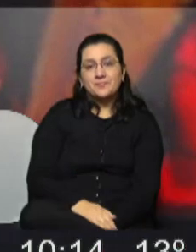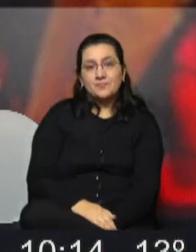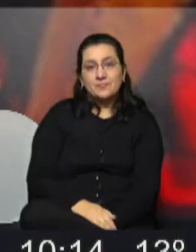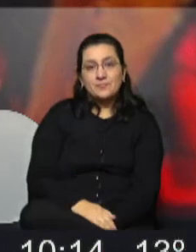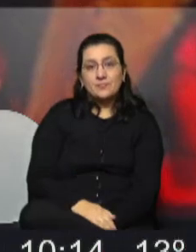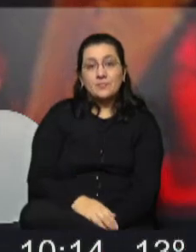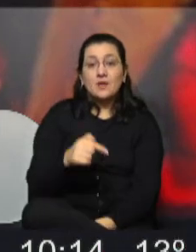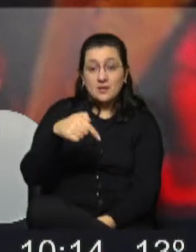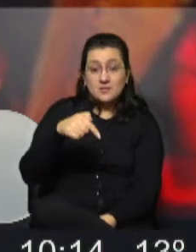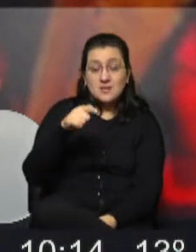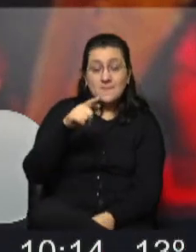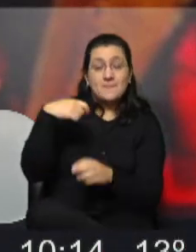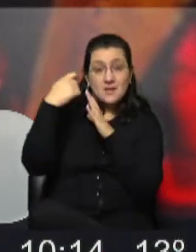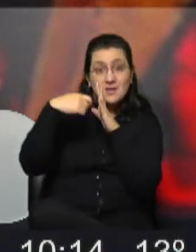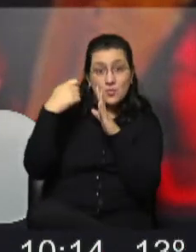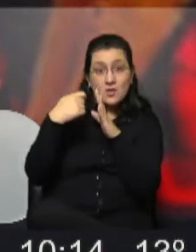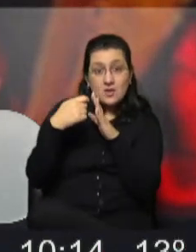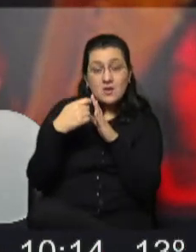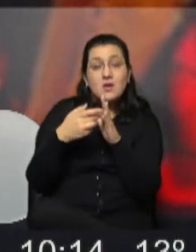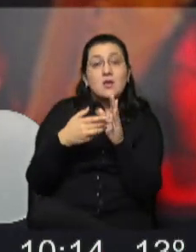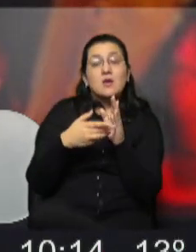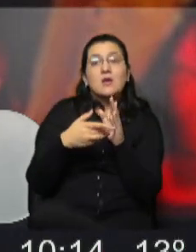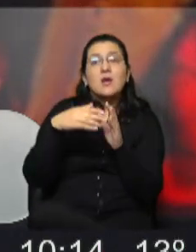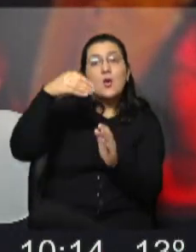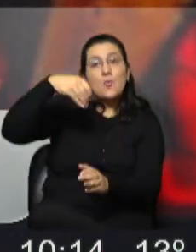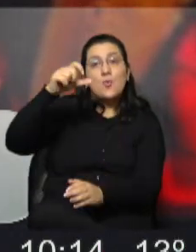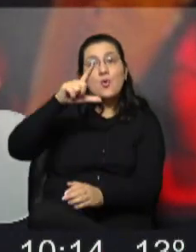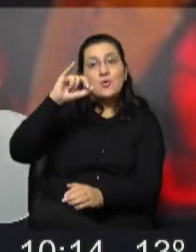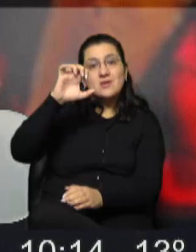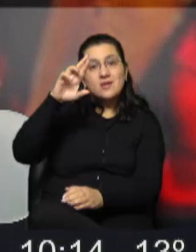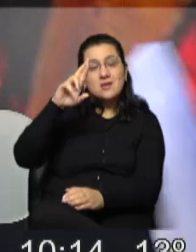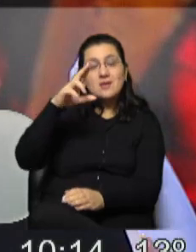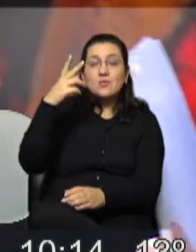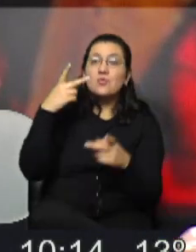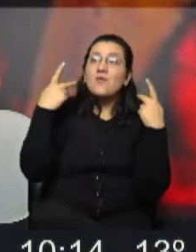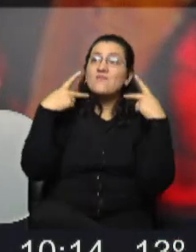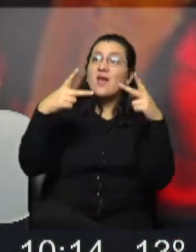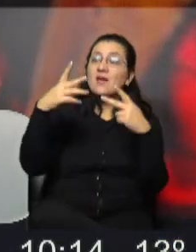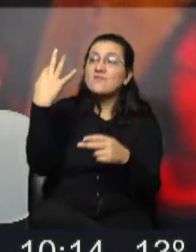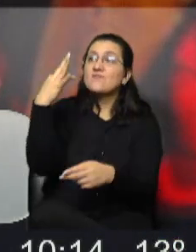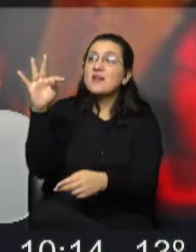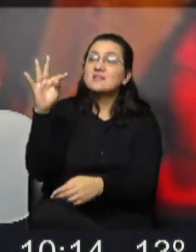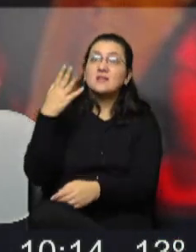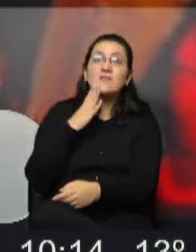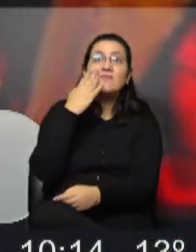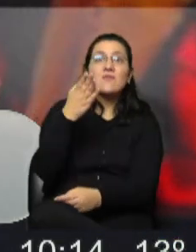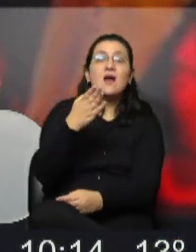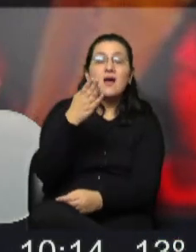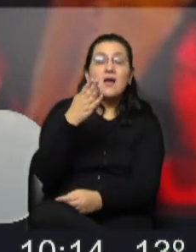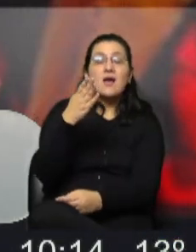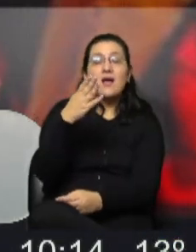Y Molière, en una de sus tantas salidas por aquella Francia, en un momento va al carnaval de